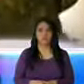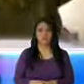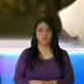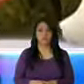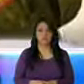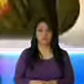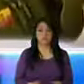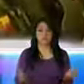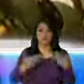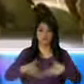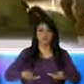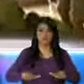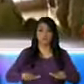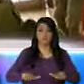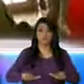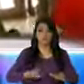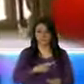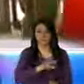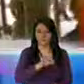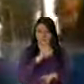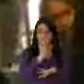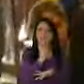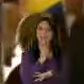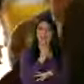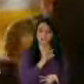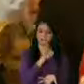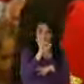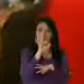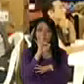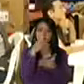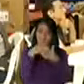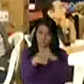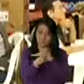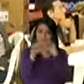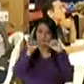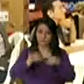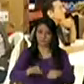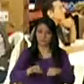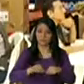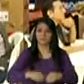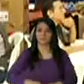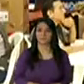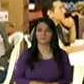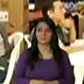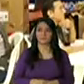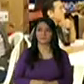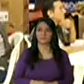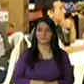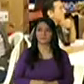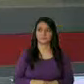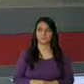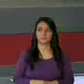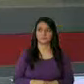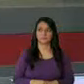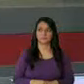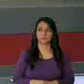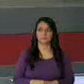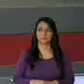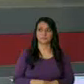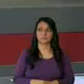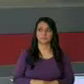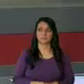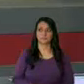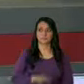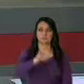Al fin de todo, el representante del movimiento FE pudo ingresar al punto electoral, informó Julio César Saona. Las